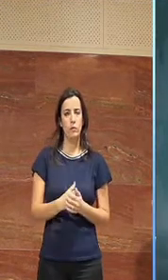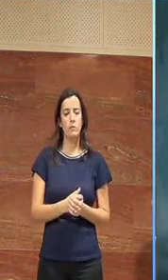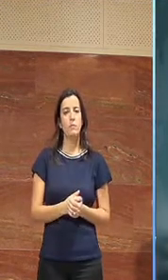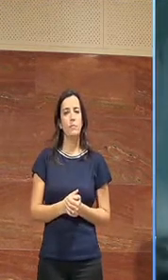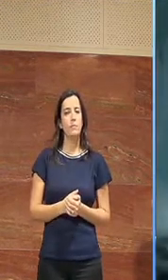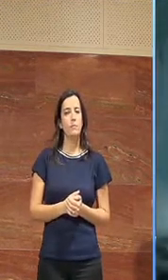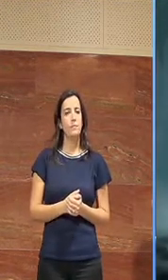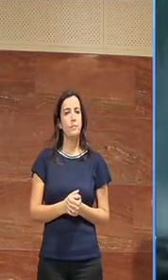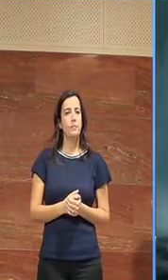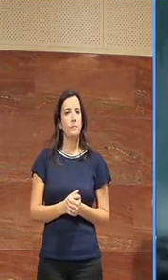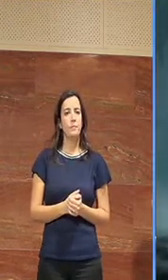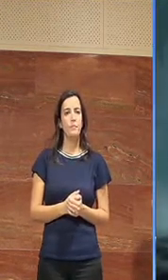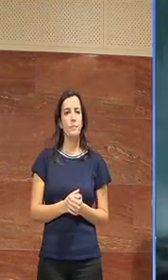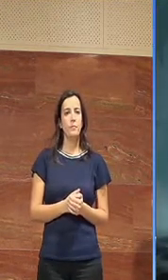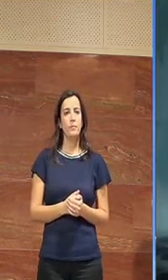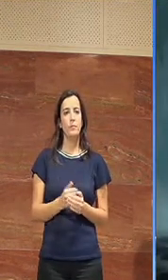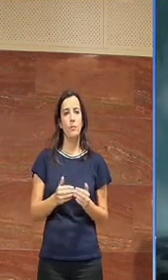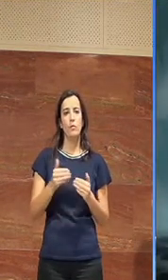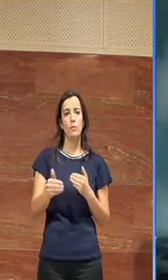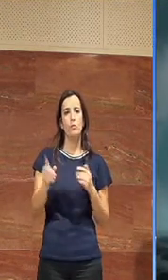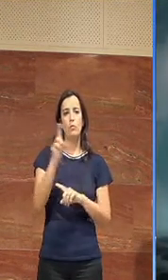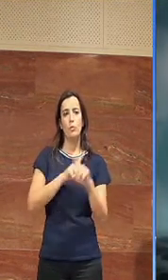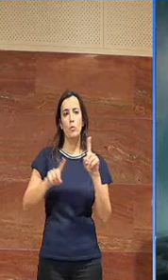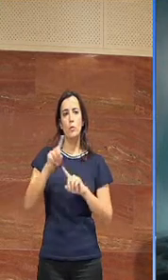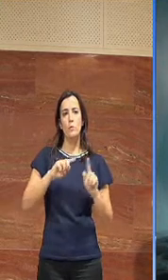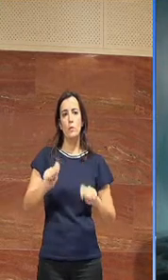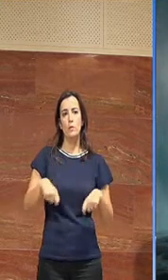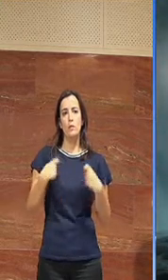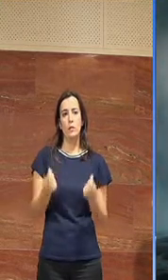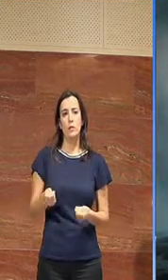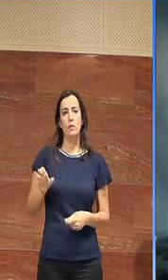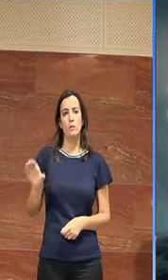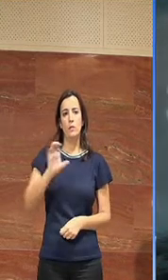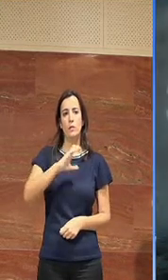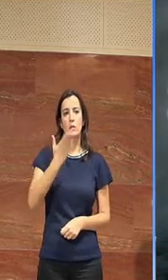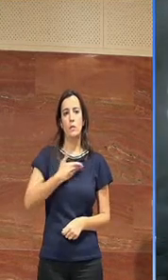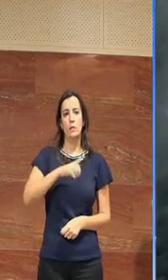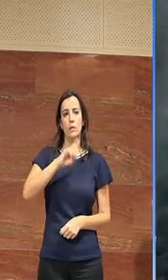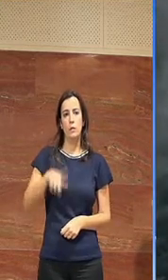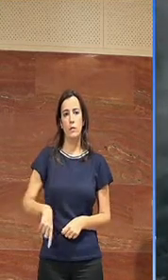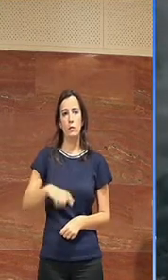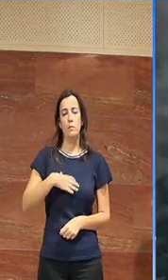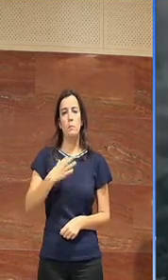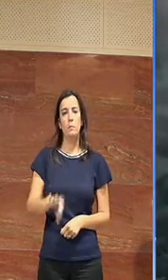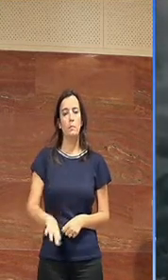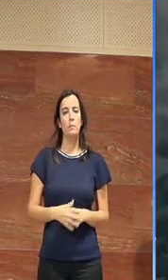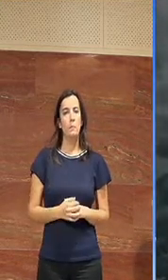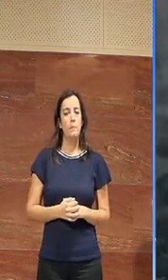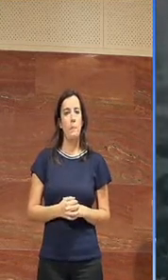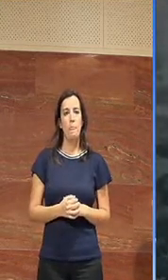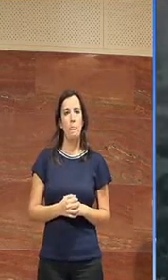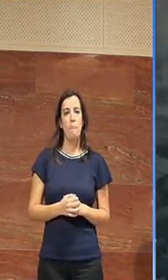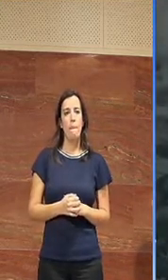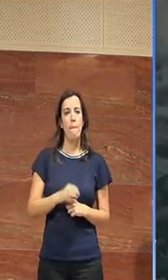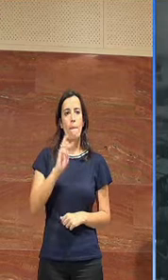desastres naturales y ecológicos pueden amenazar a los países y a las comunidades más pobres. 3.1 mil millones